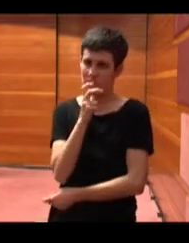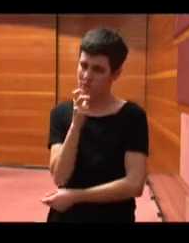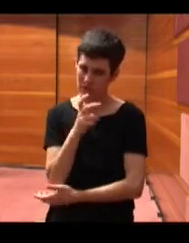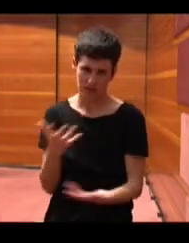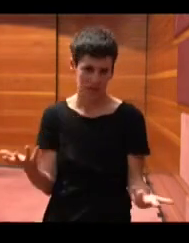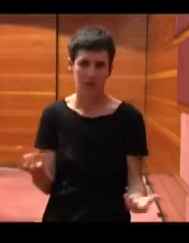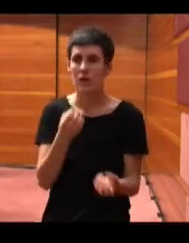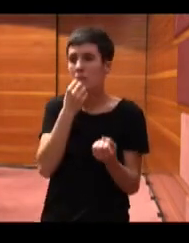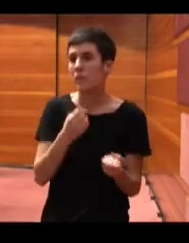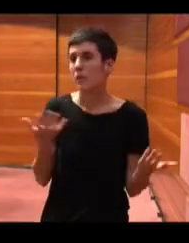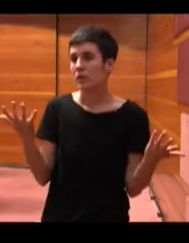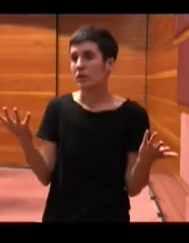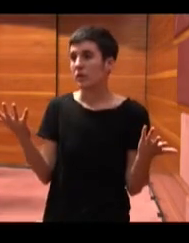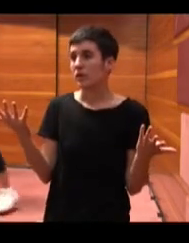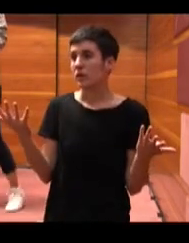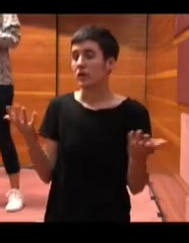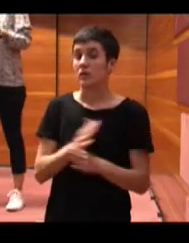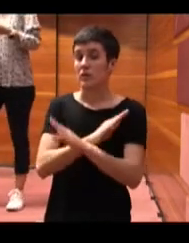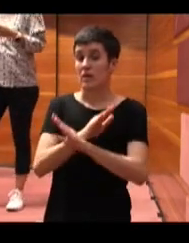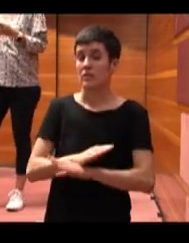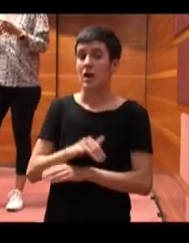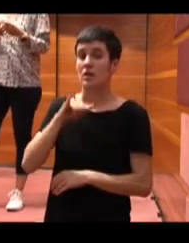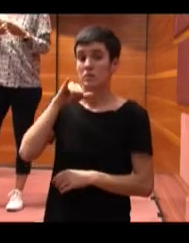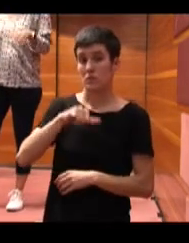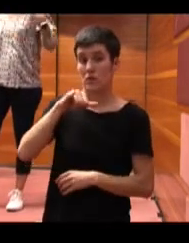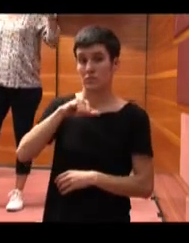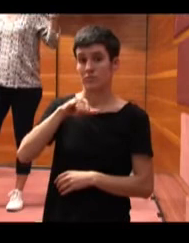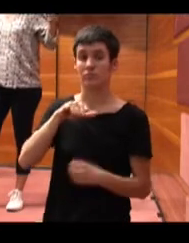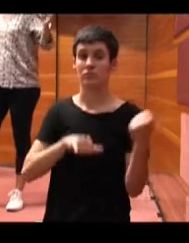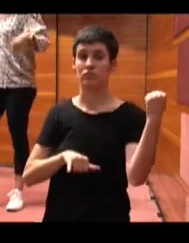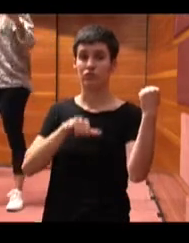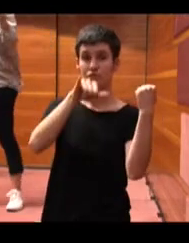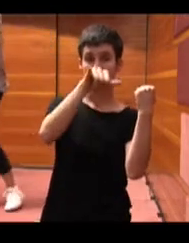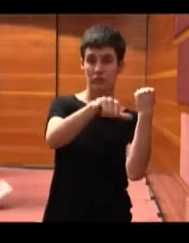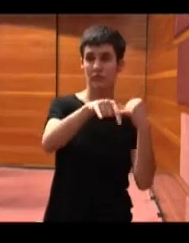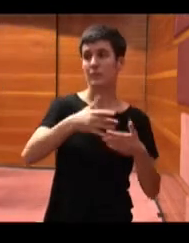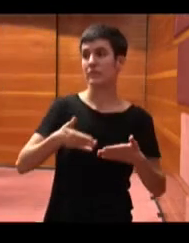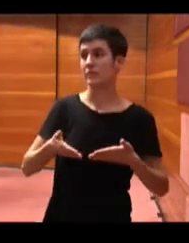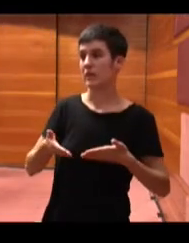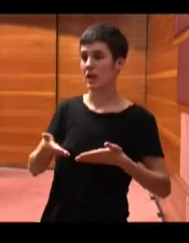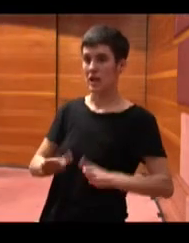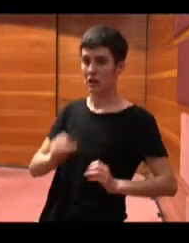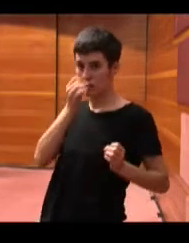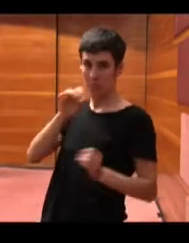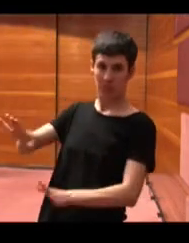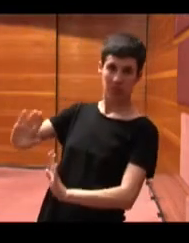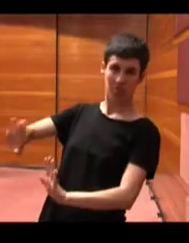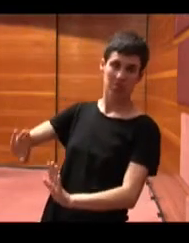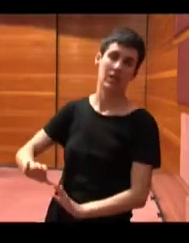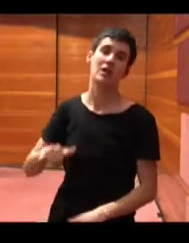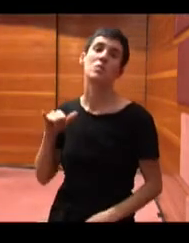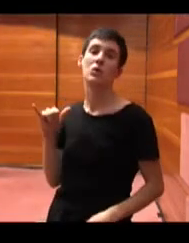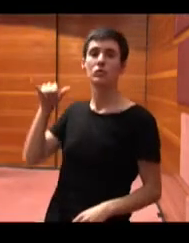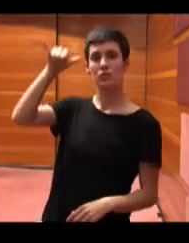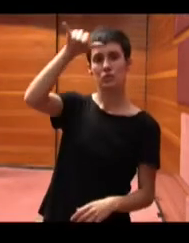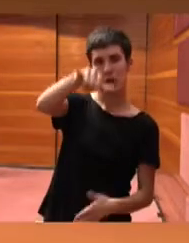Bueno, cogimos un vuelo, ¿vale? Todas regalamos a los hijos por ahí, cogimos un vuelo, nos fuimos a